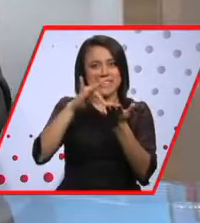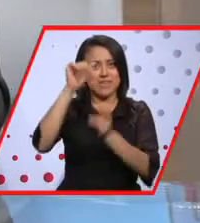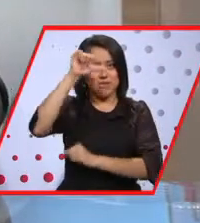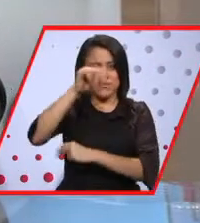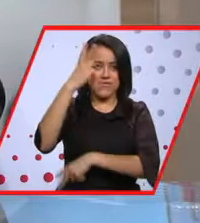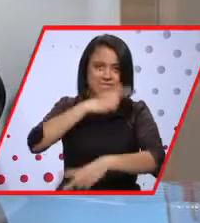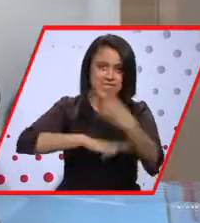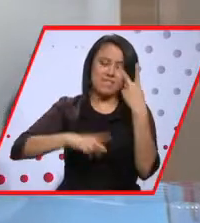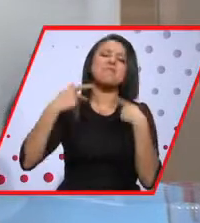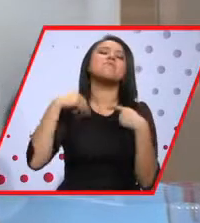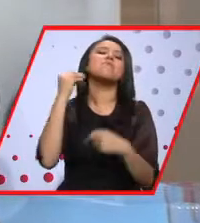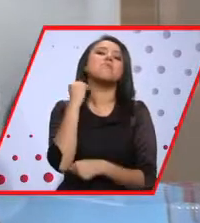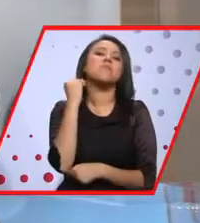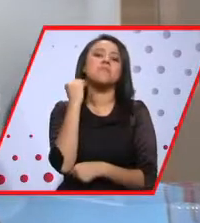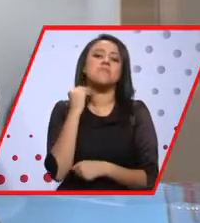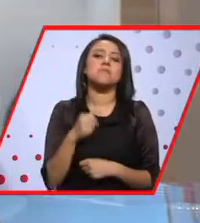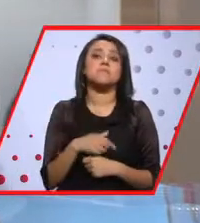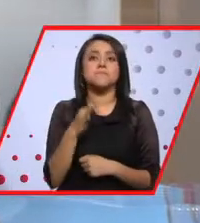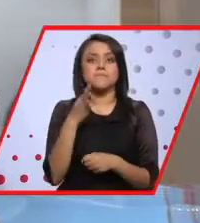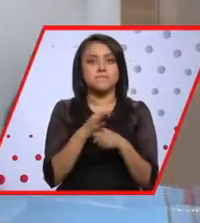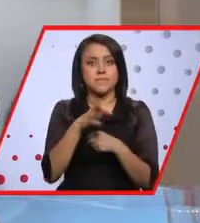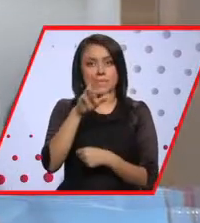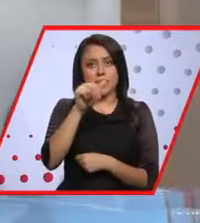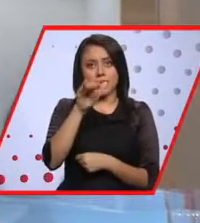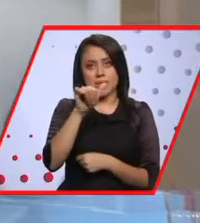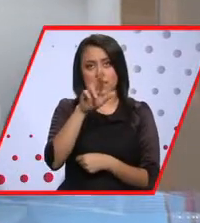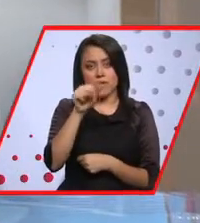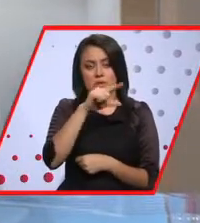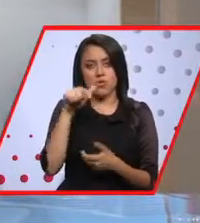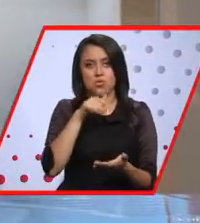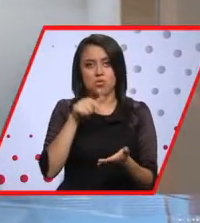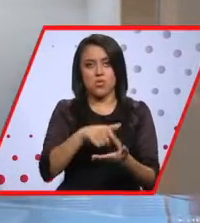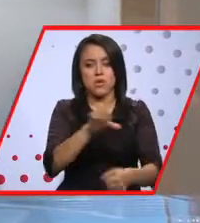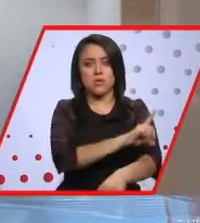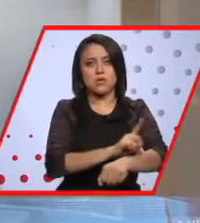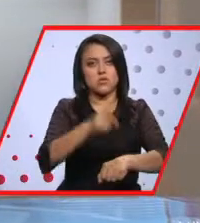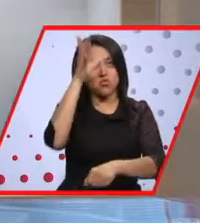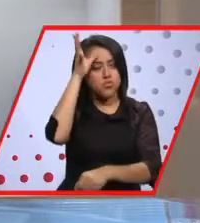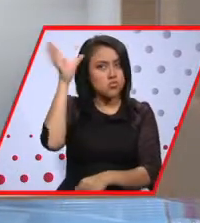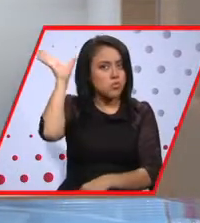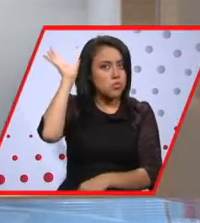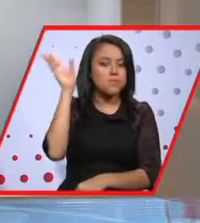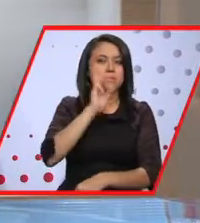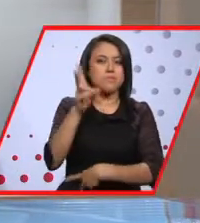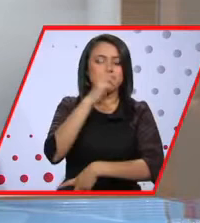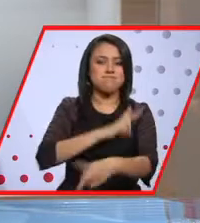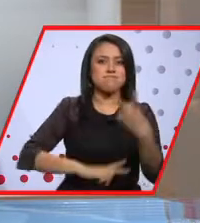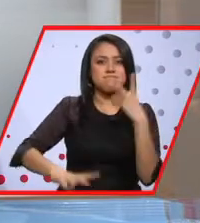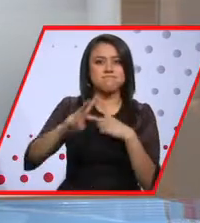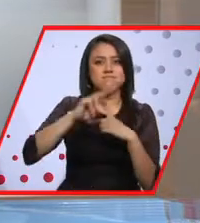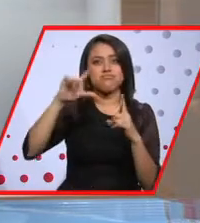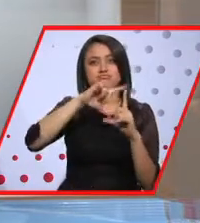de Abogados. Vamos con Ricardo Solavaca, a la zona de Cuauhtémoc, salieron del país y cuando regresaron...